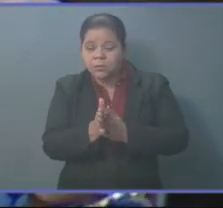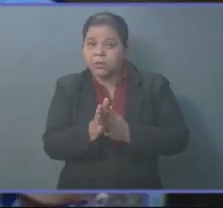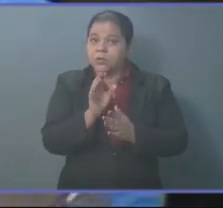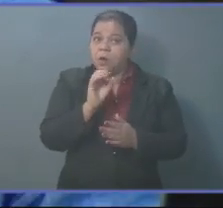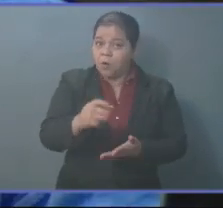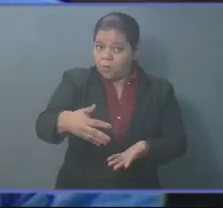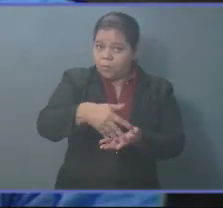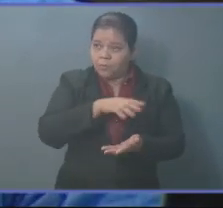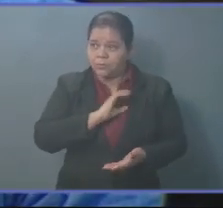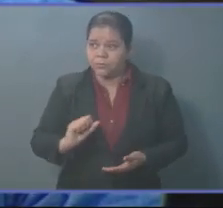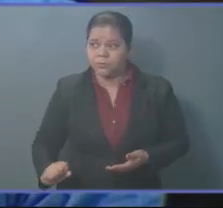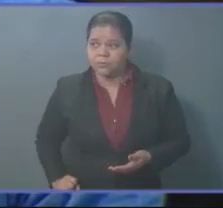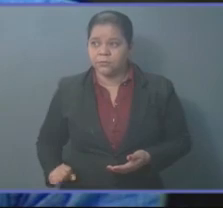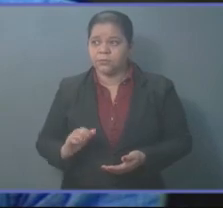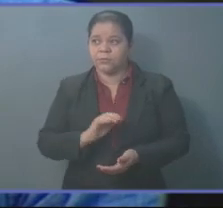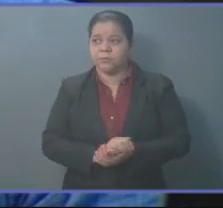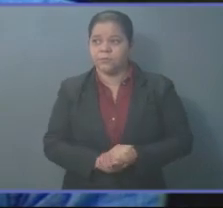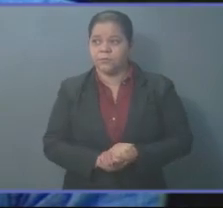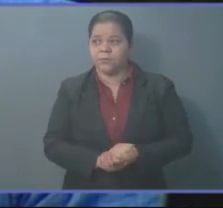de la población salvadoreña?